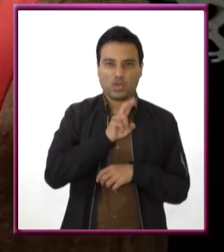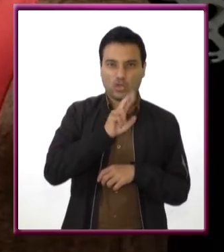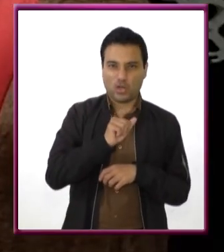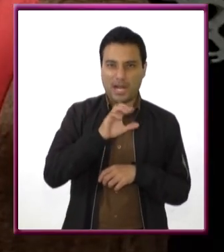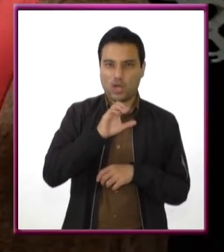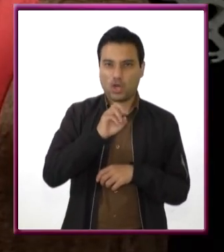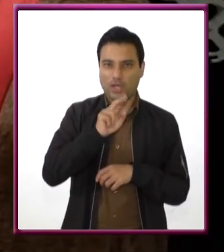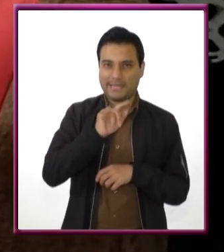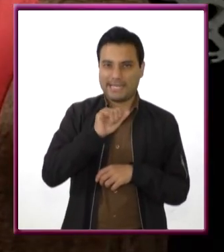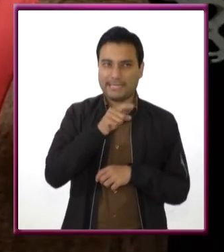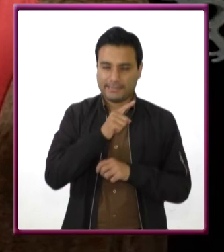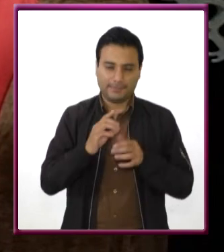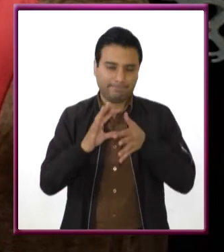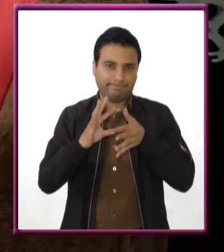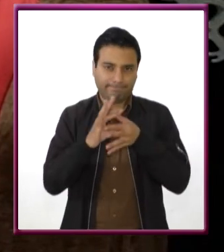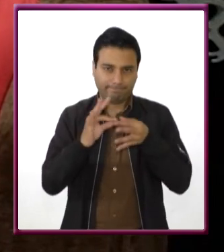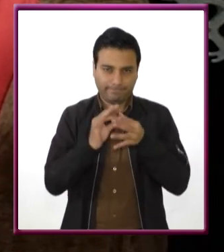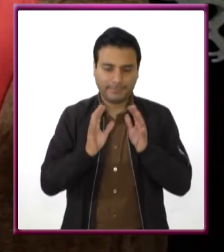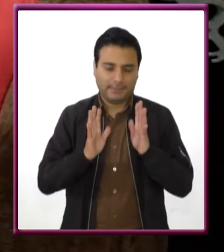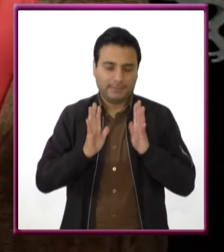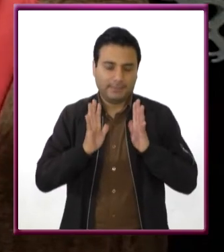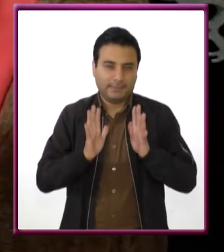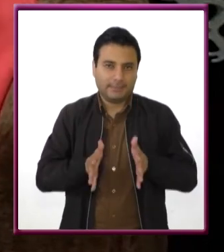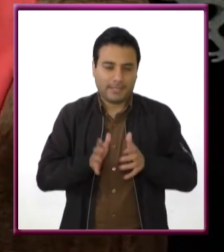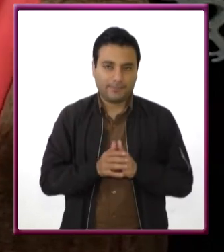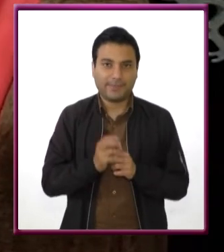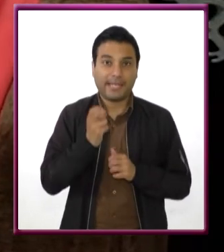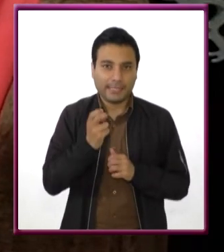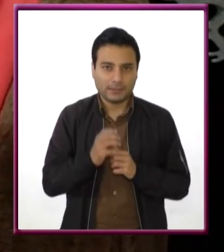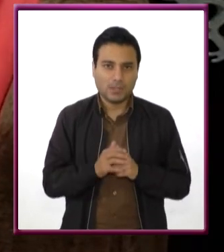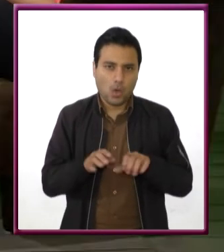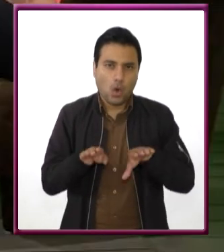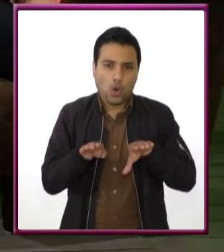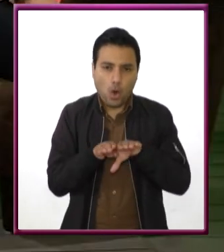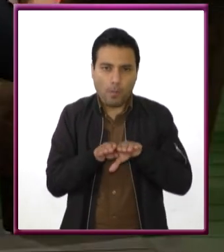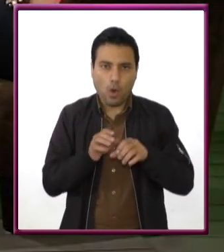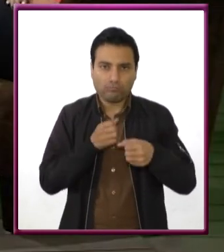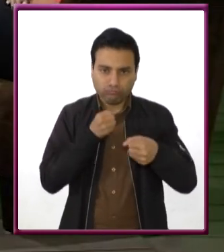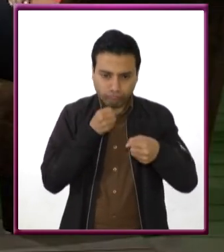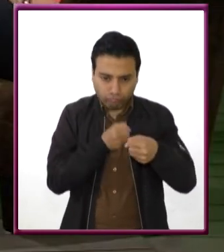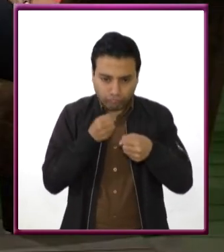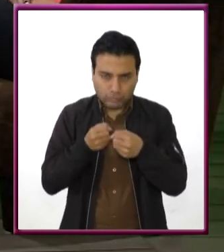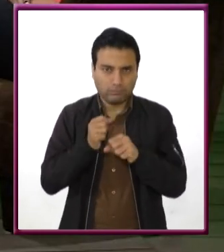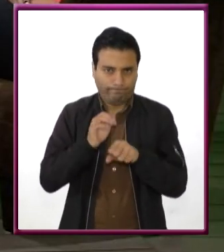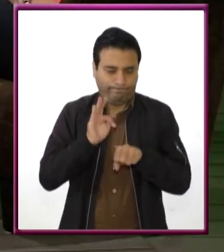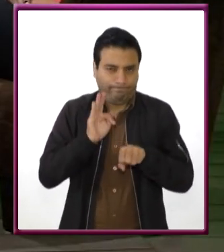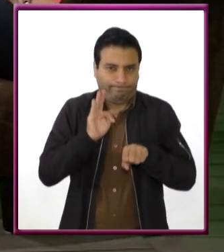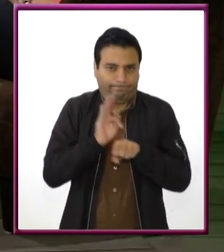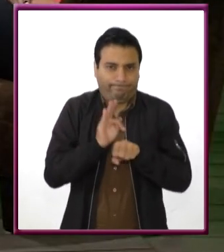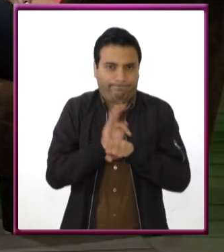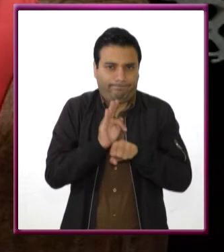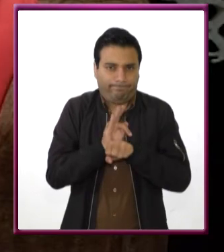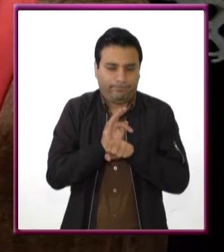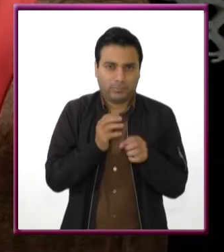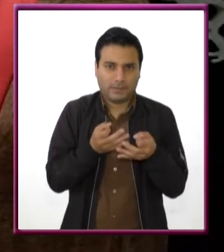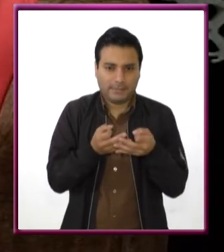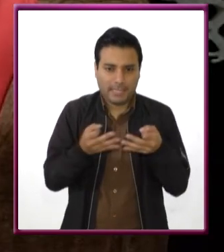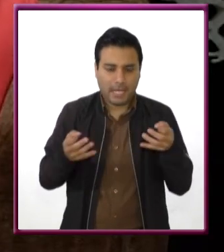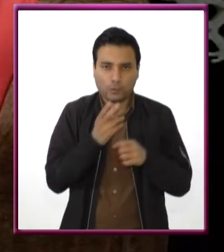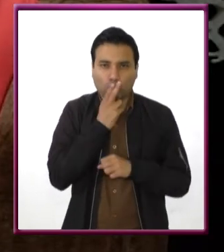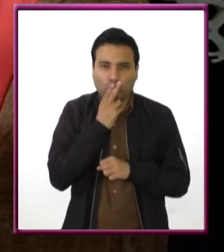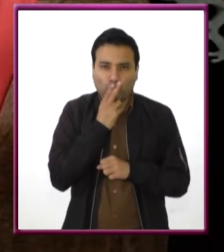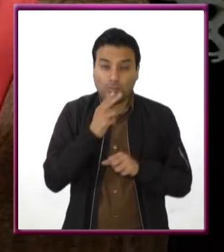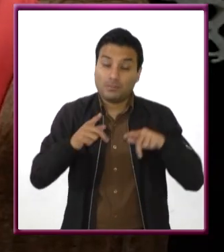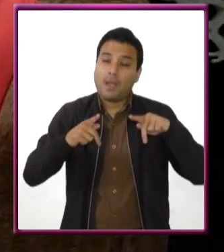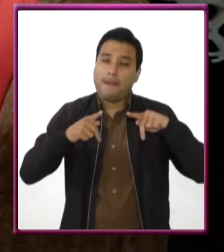entonces estamos hablando de insumos a favor o con este mito que